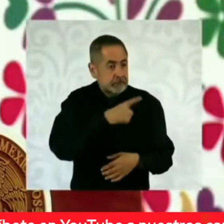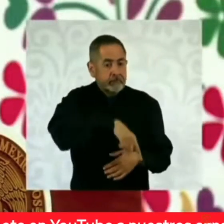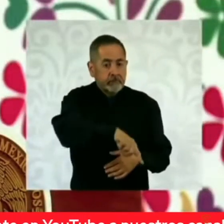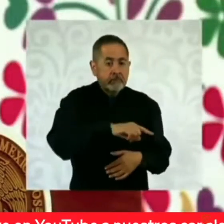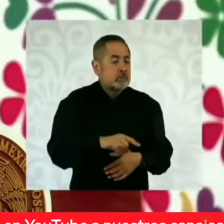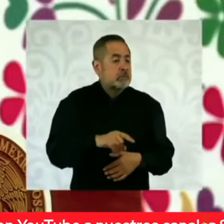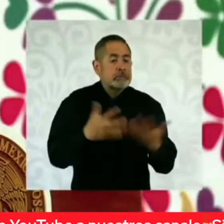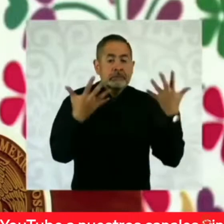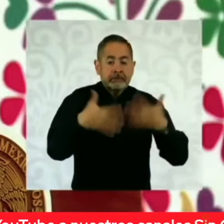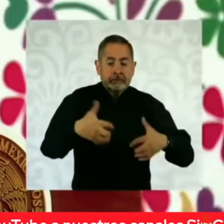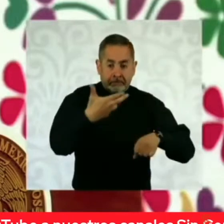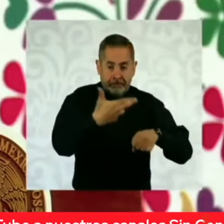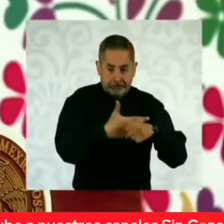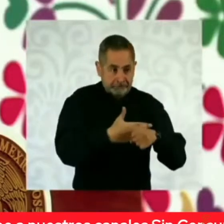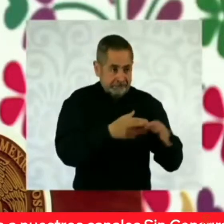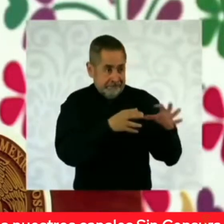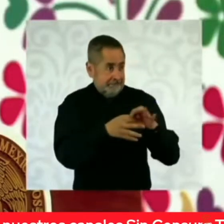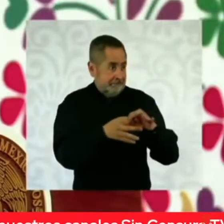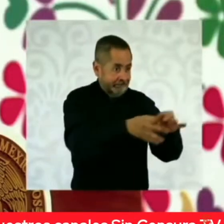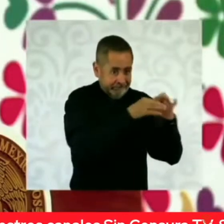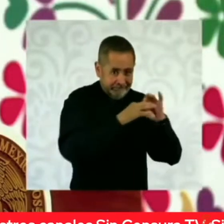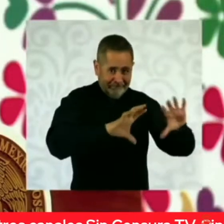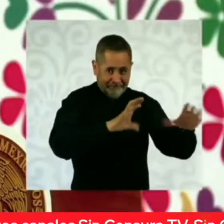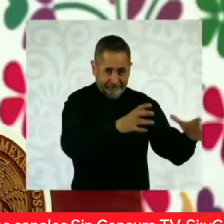hemos recibido muchísimo apoyo.